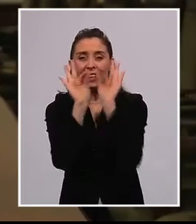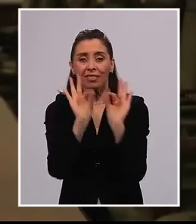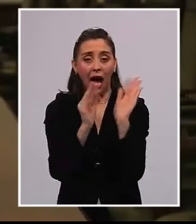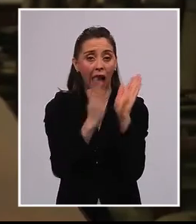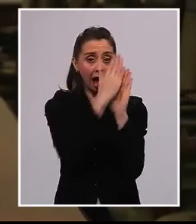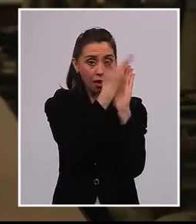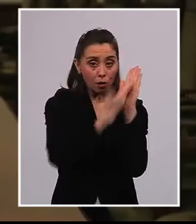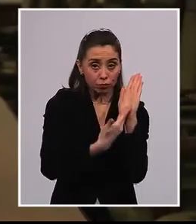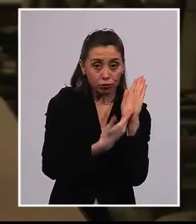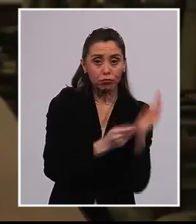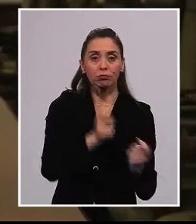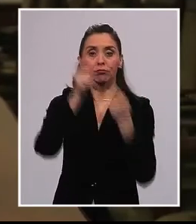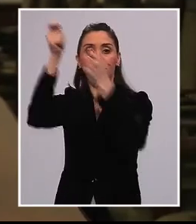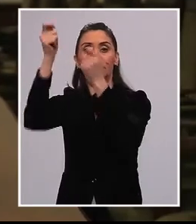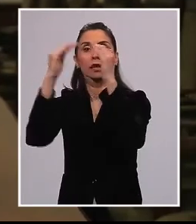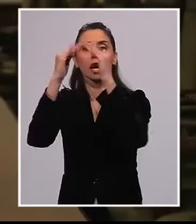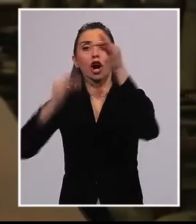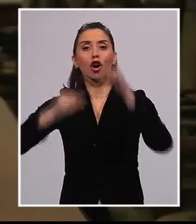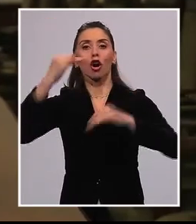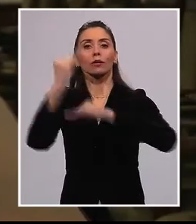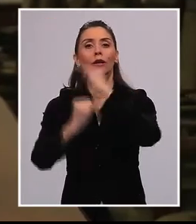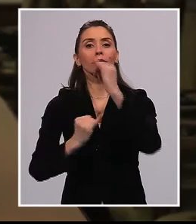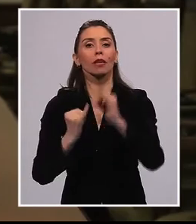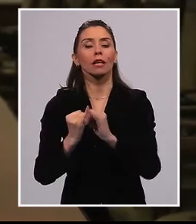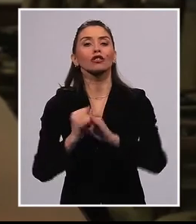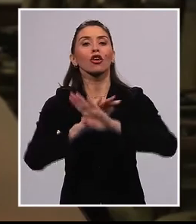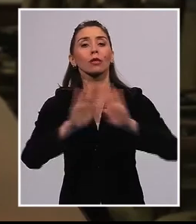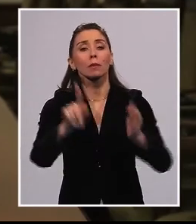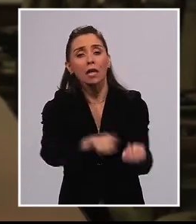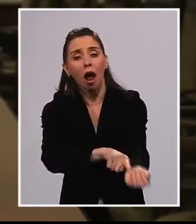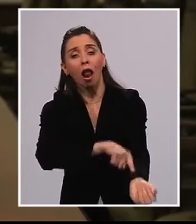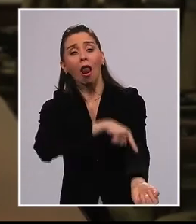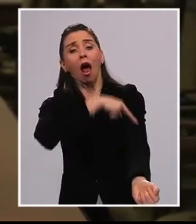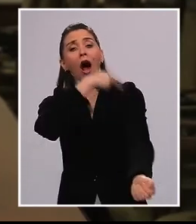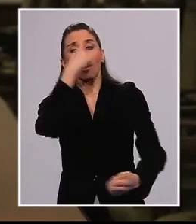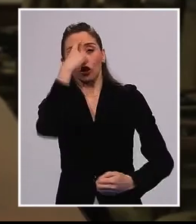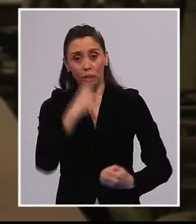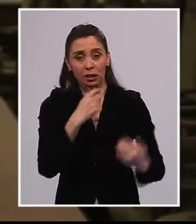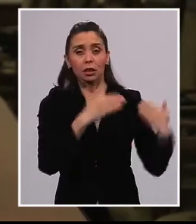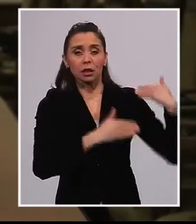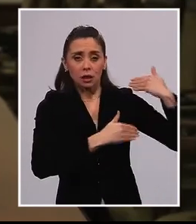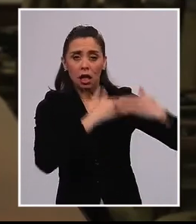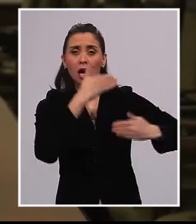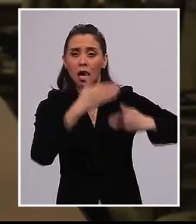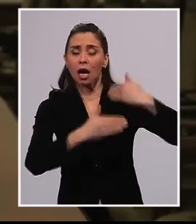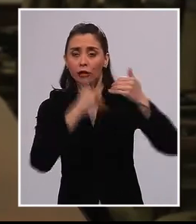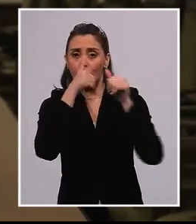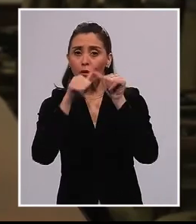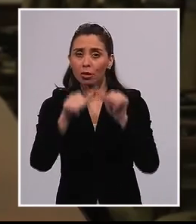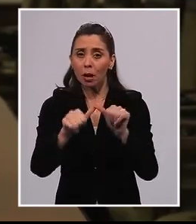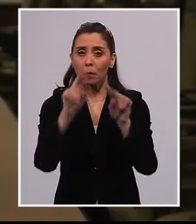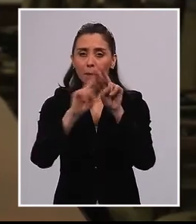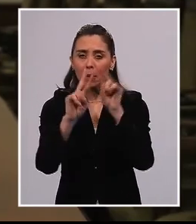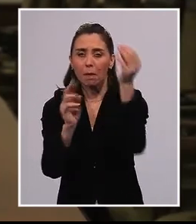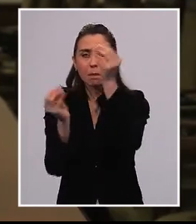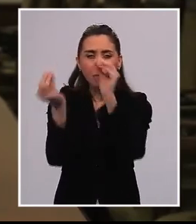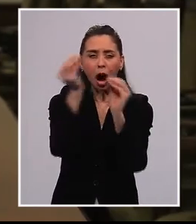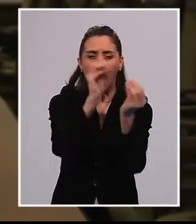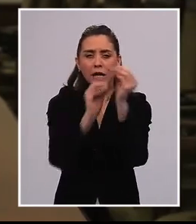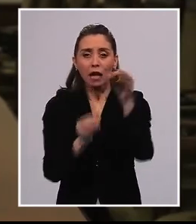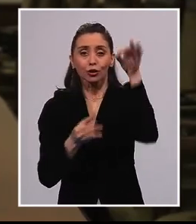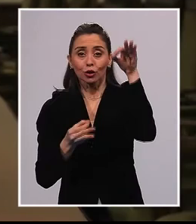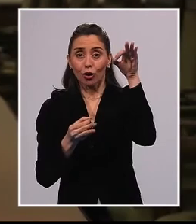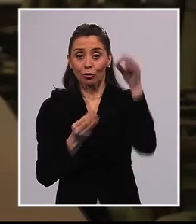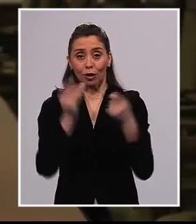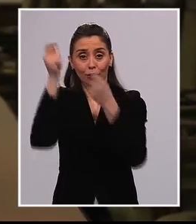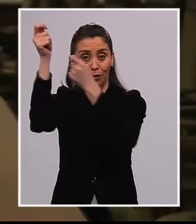la corte internacional de justicia con ello culmina un largo serio y exhaustivo periodo de preparación quisiera